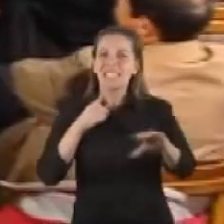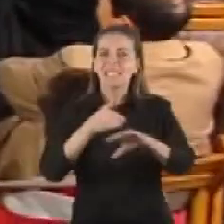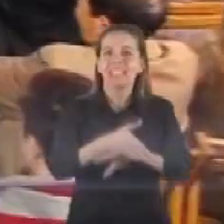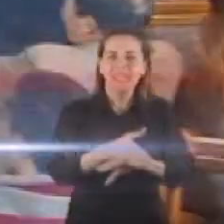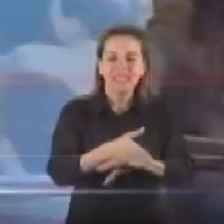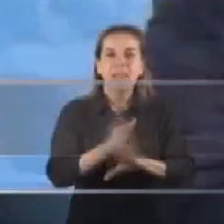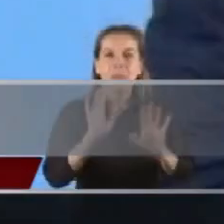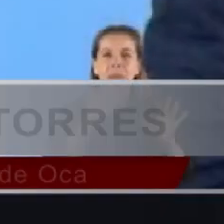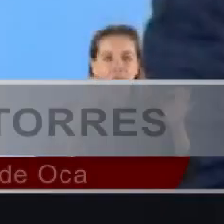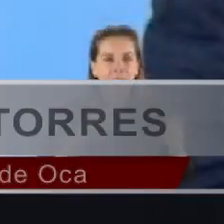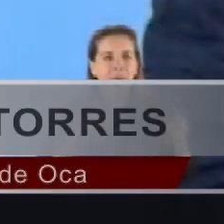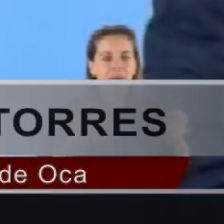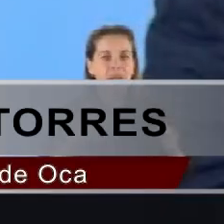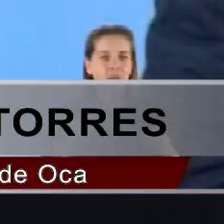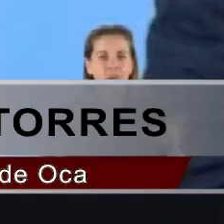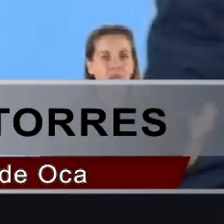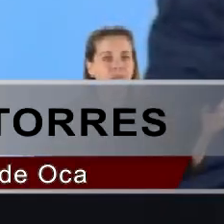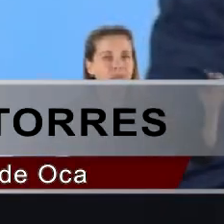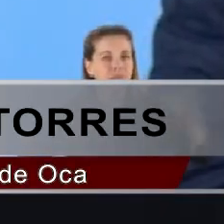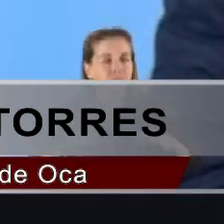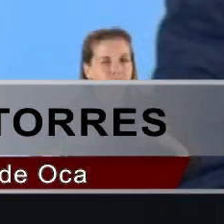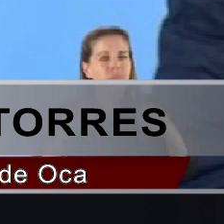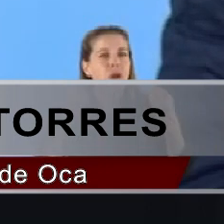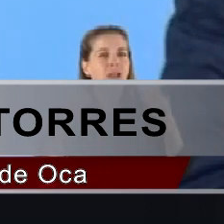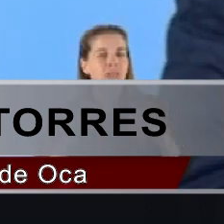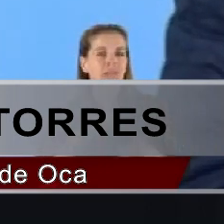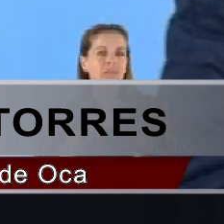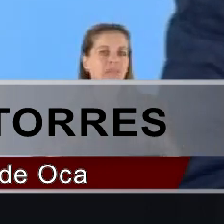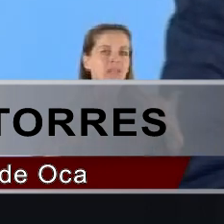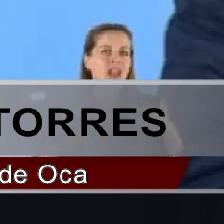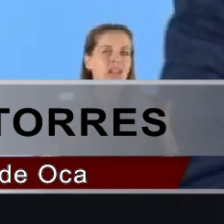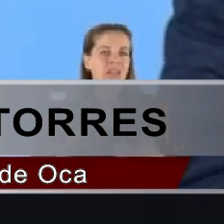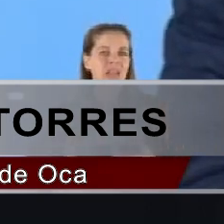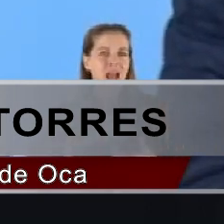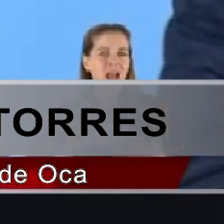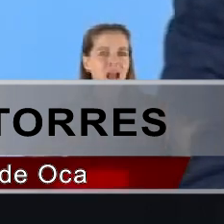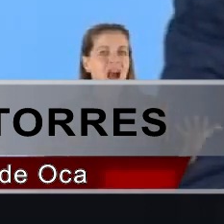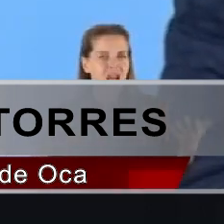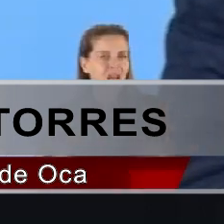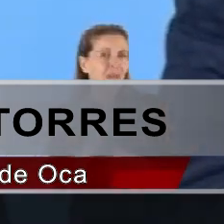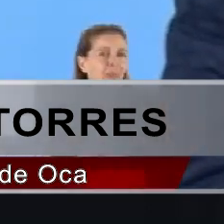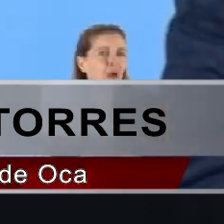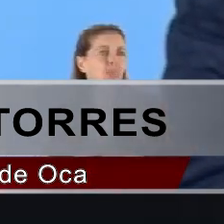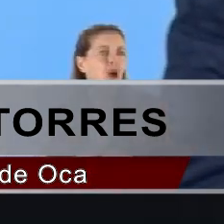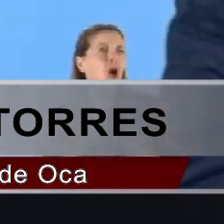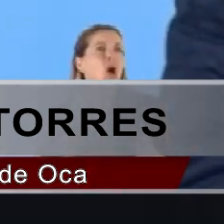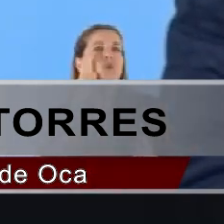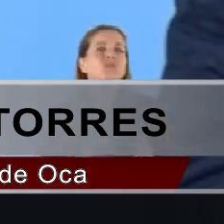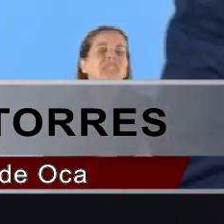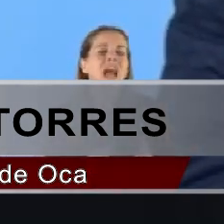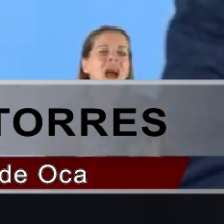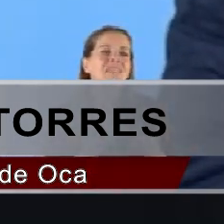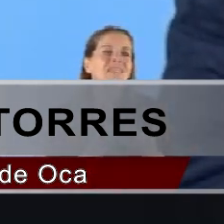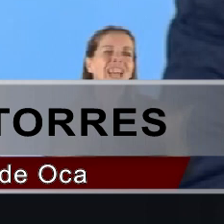Pero la verdad nos convocó la alegría. Es un día lleno de sol, es un día lleno de felicidad.